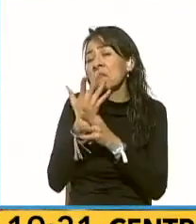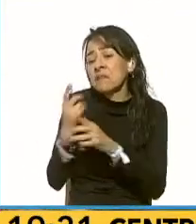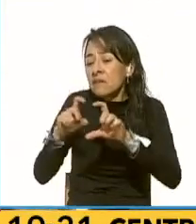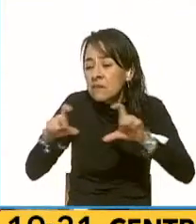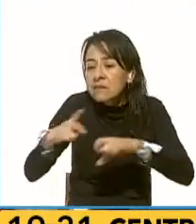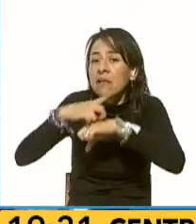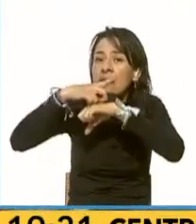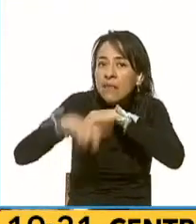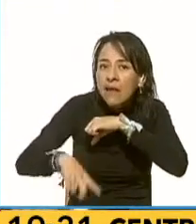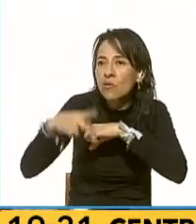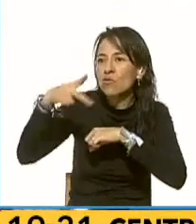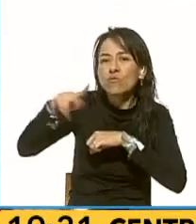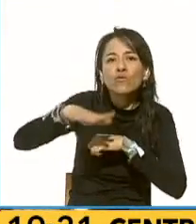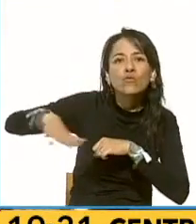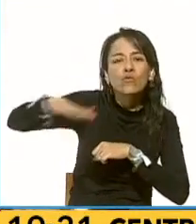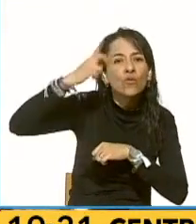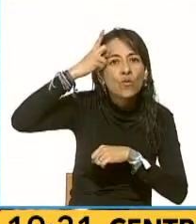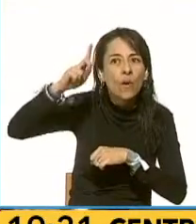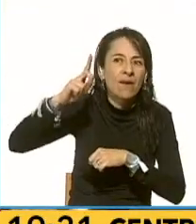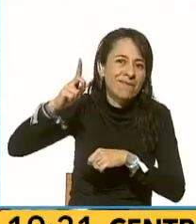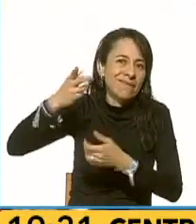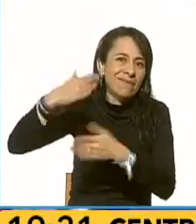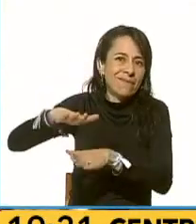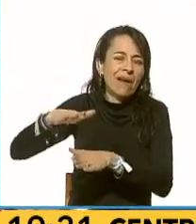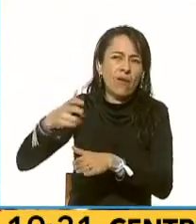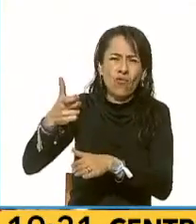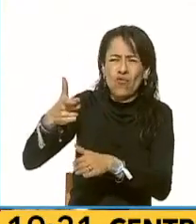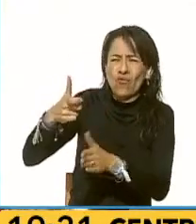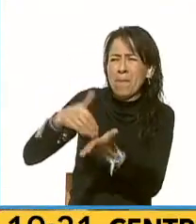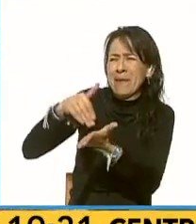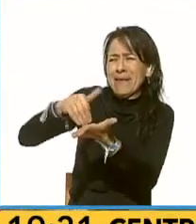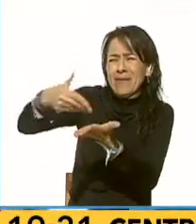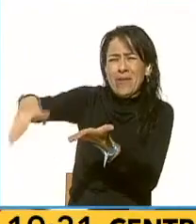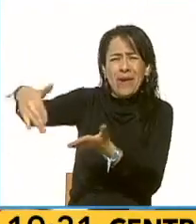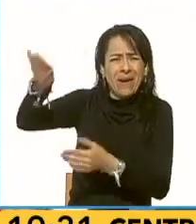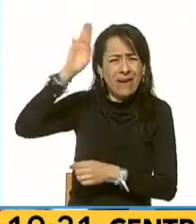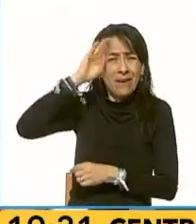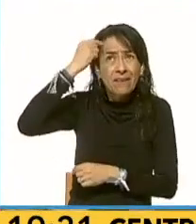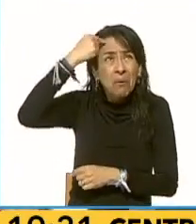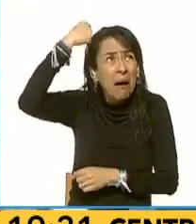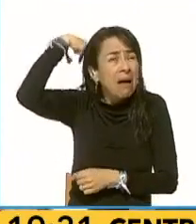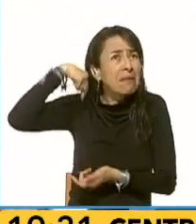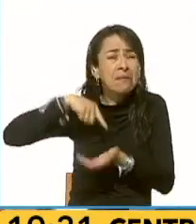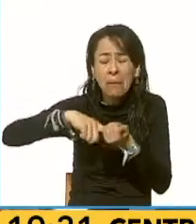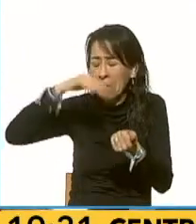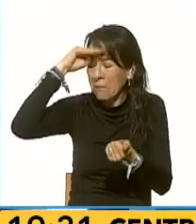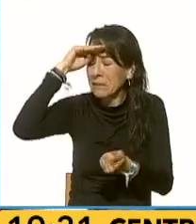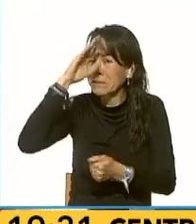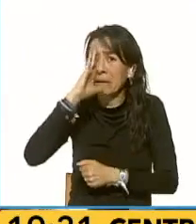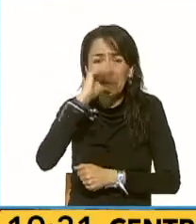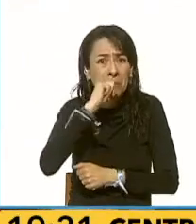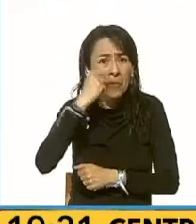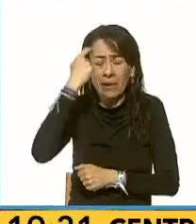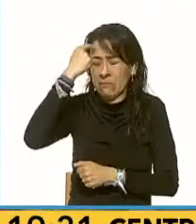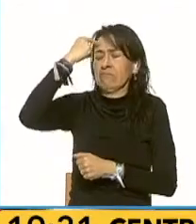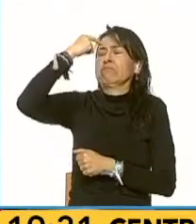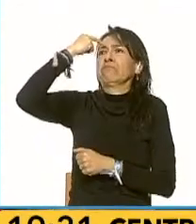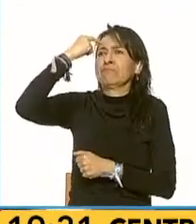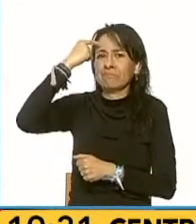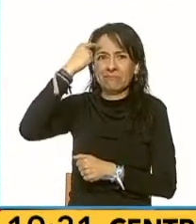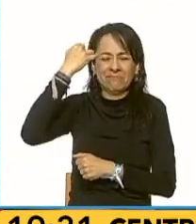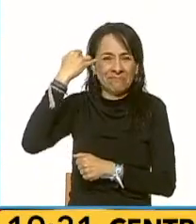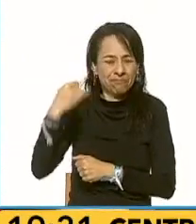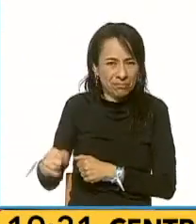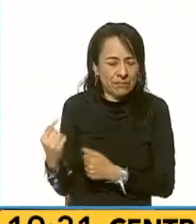Azteca millonarios de Ok. cantidades que yo ni siquiera concibo. Sí, sí, sí. Jorge, Sí, Sí, sí. o sea, es así como